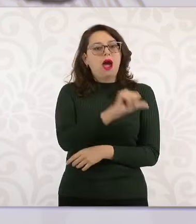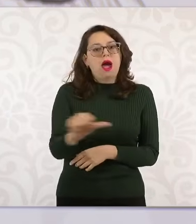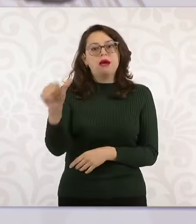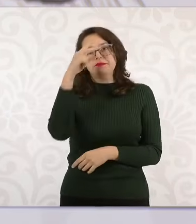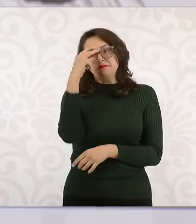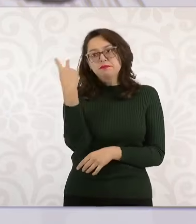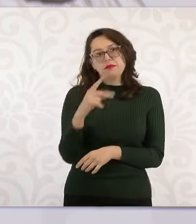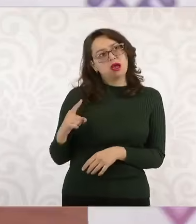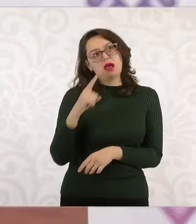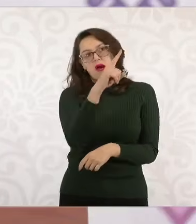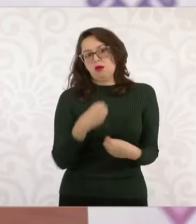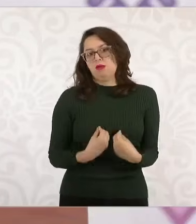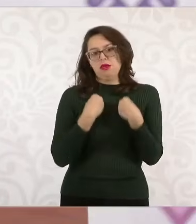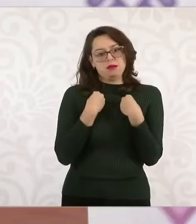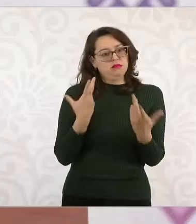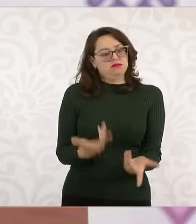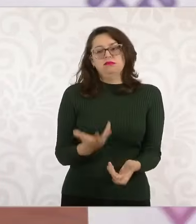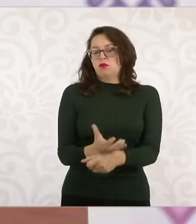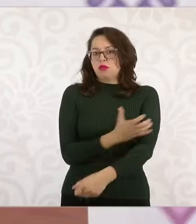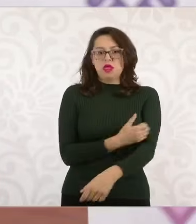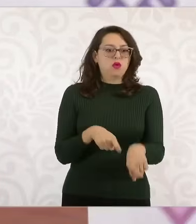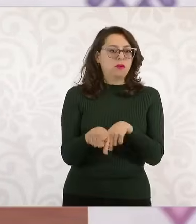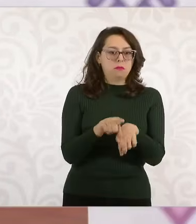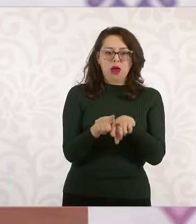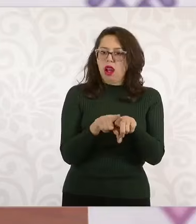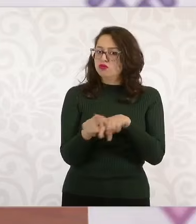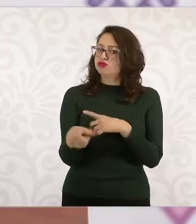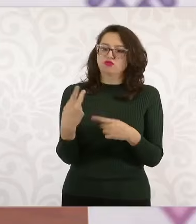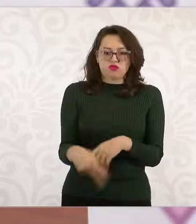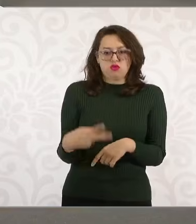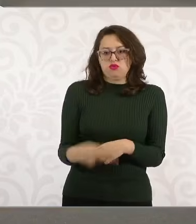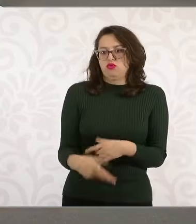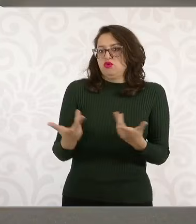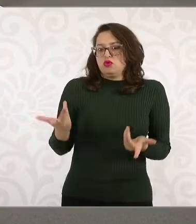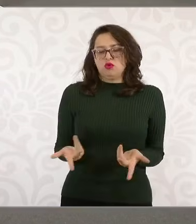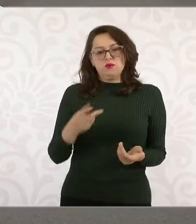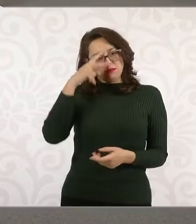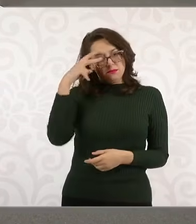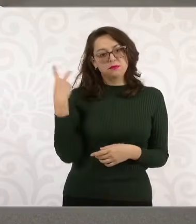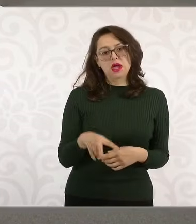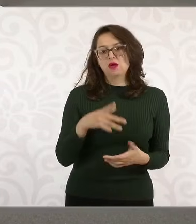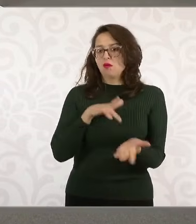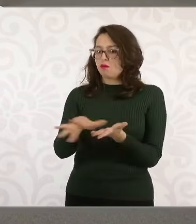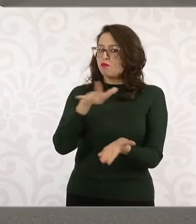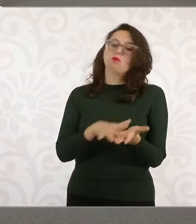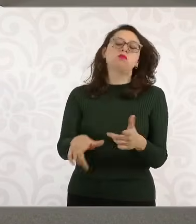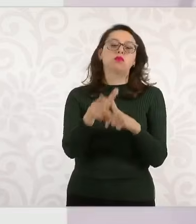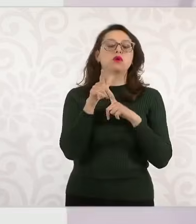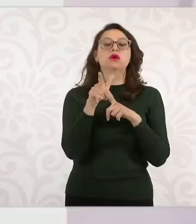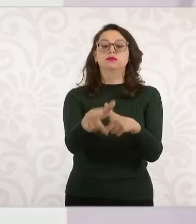nuestros hermanos, a nuestros connacionales, a nuestros paisanos, y lo seguimos haciendo y lo vamos a